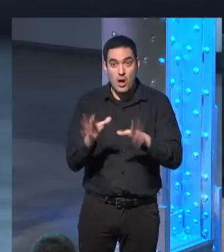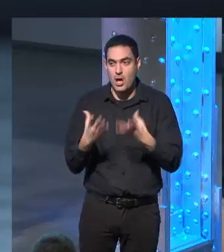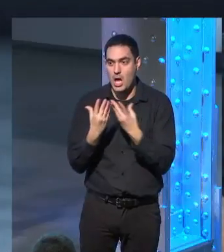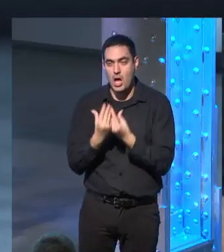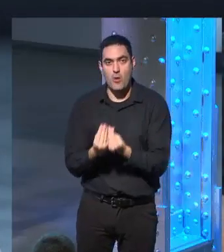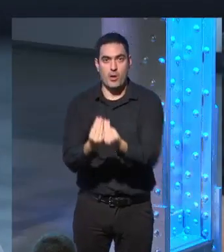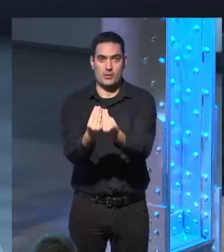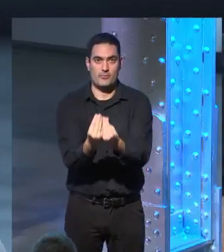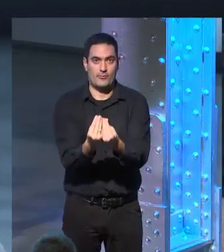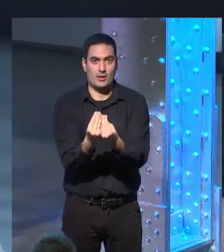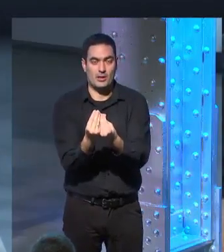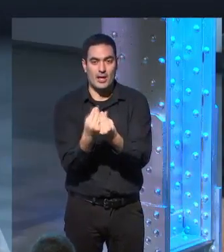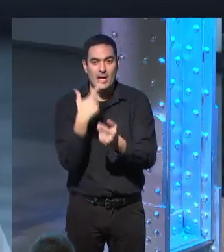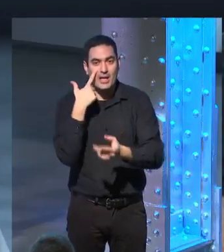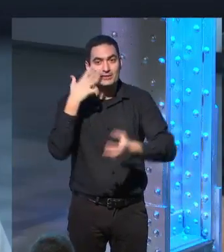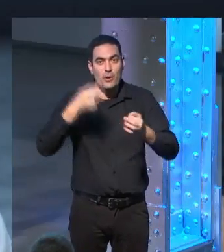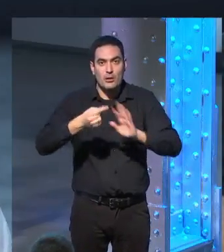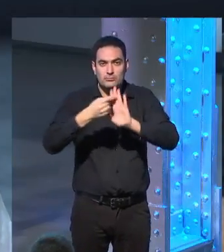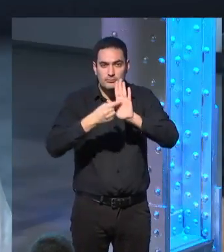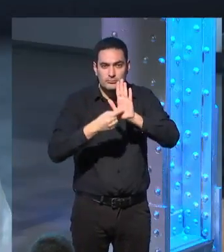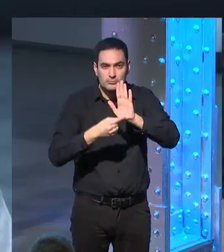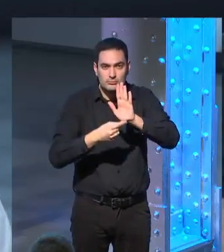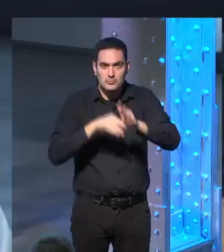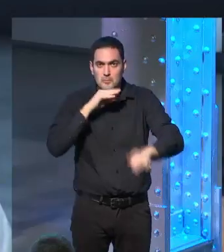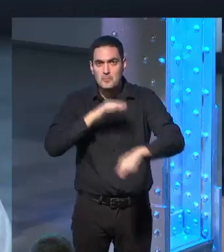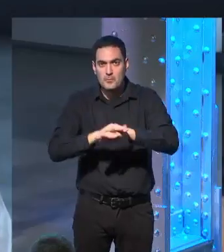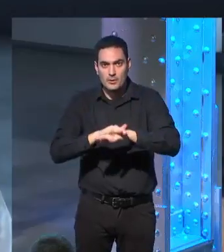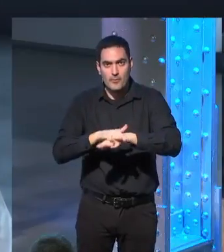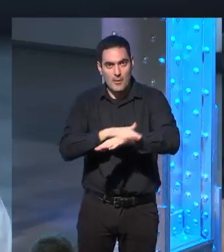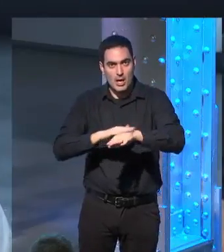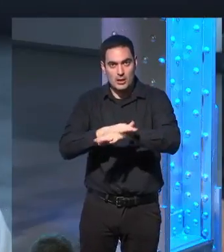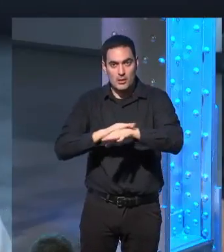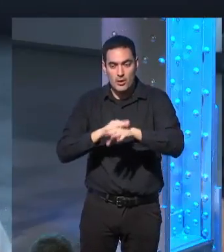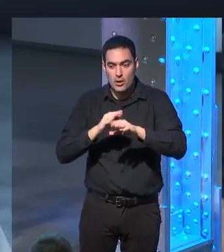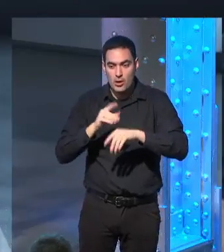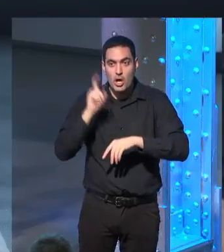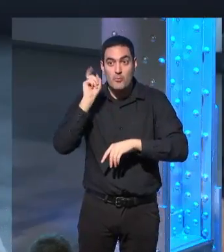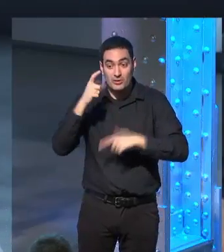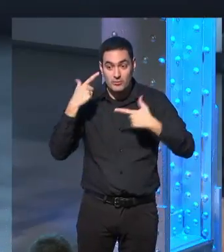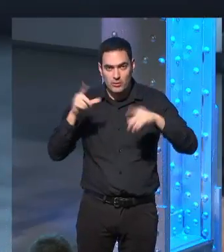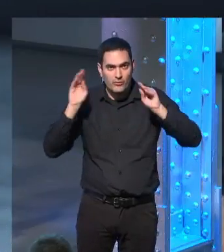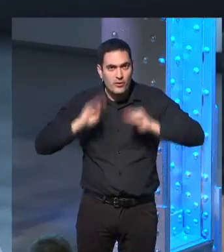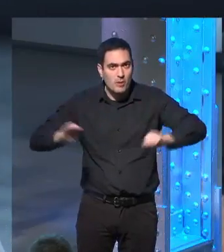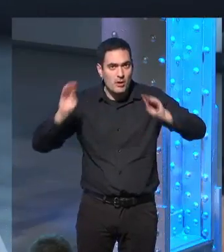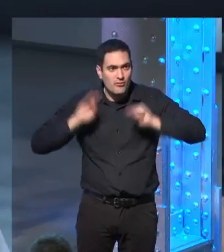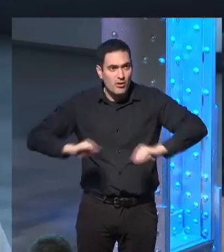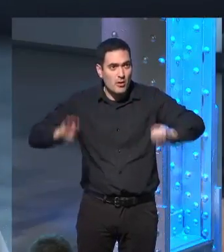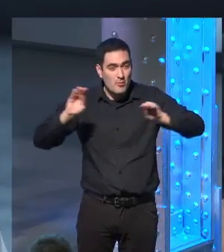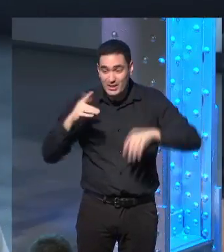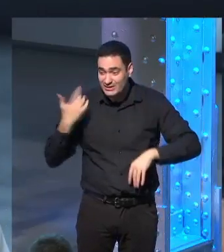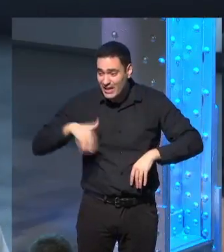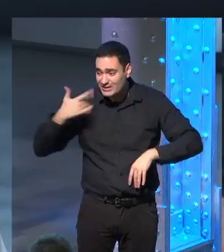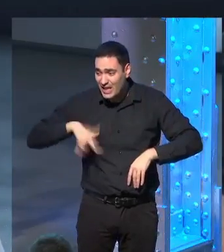con unas directrices de seguridad que tienen que ser básicas, pero insisto, esto parte de una muy, muy buena formación al profesorado que tiene que empezar a darse